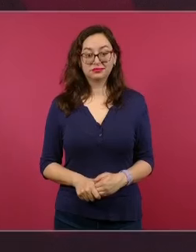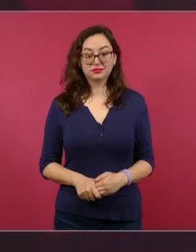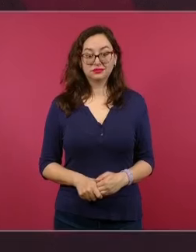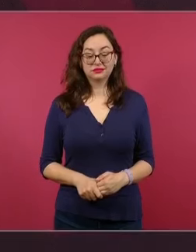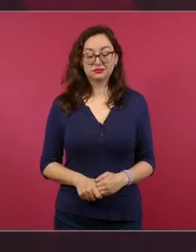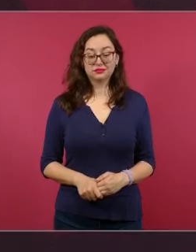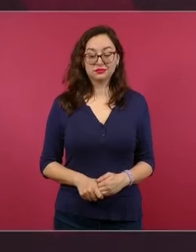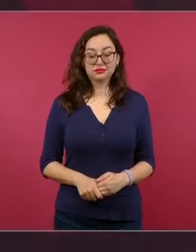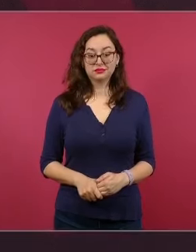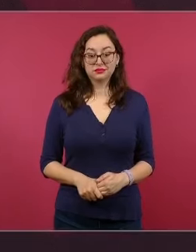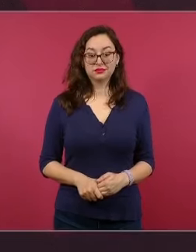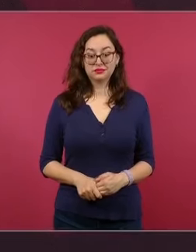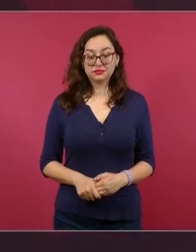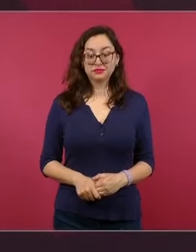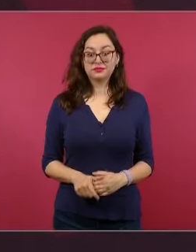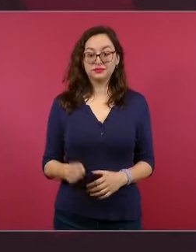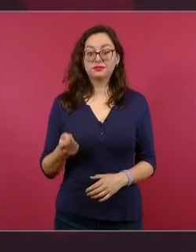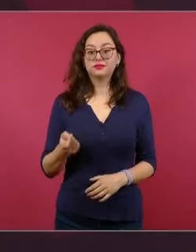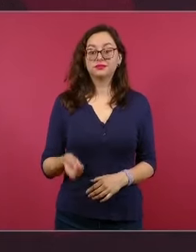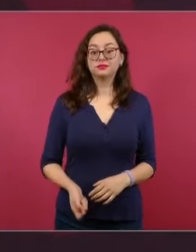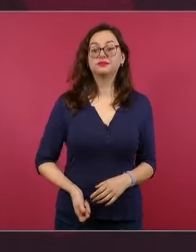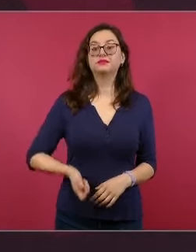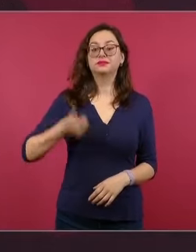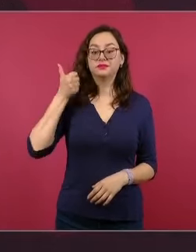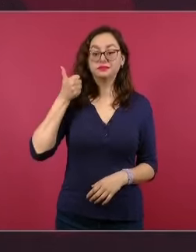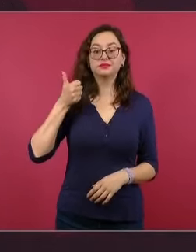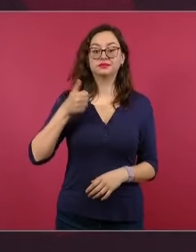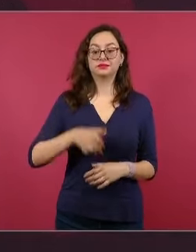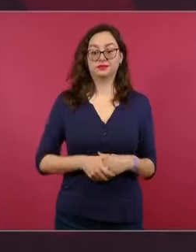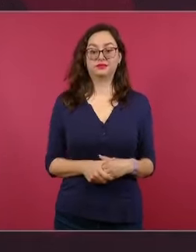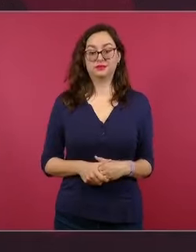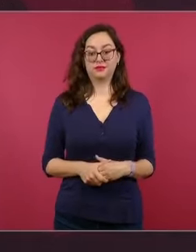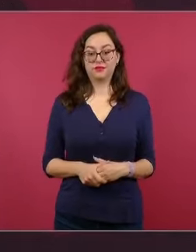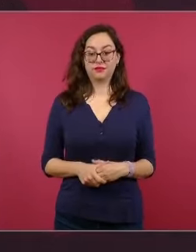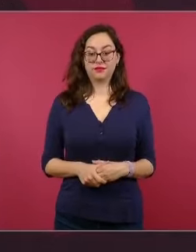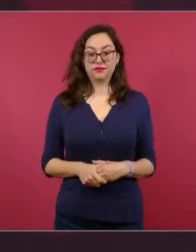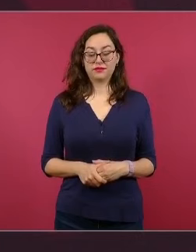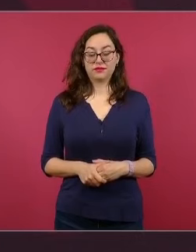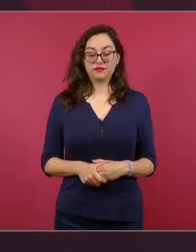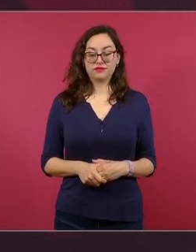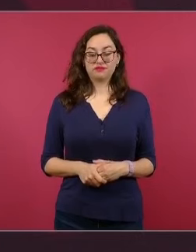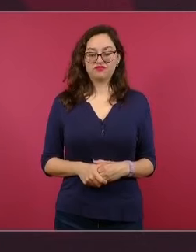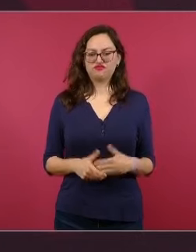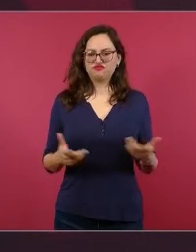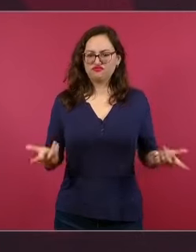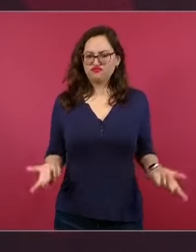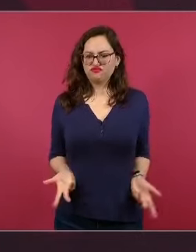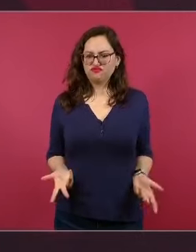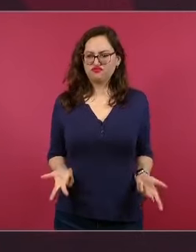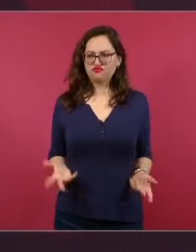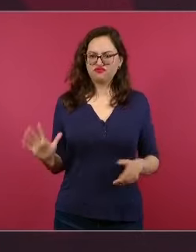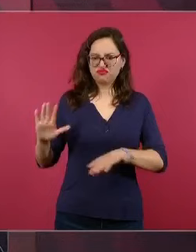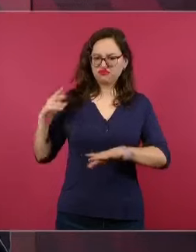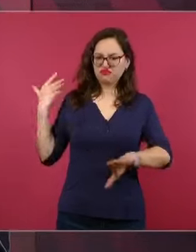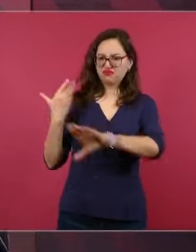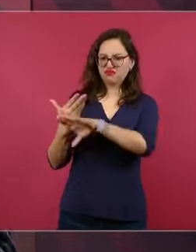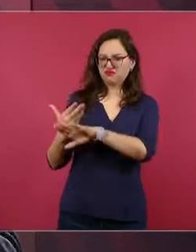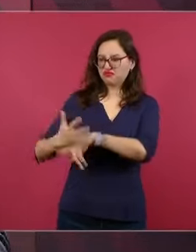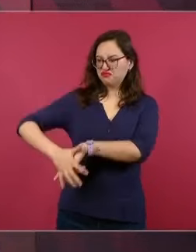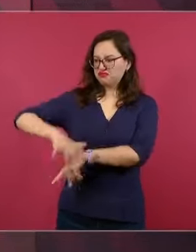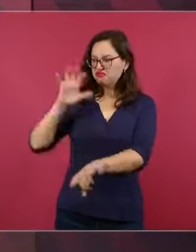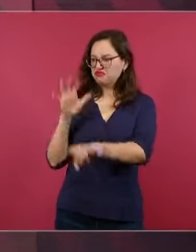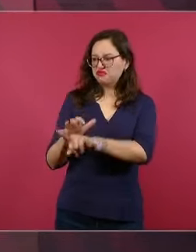nunca como nunca no hay persecución a nadie no se reprime